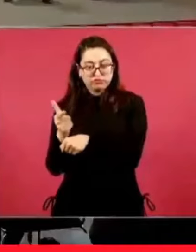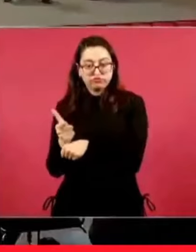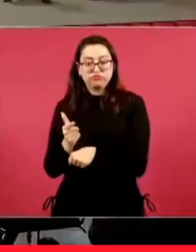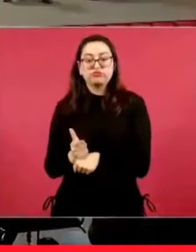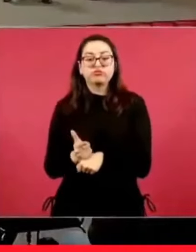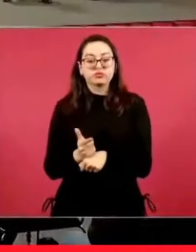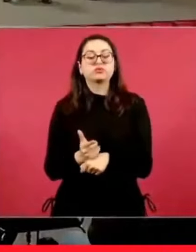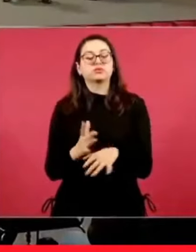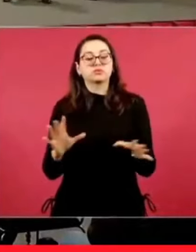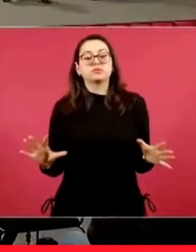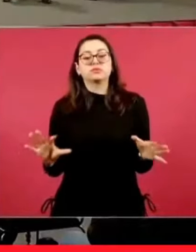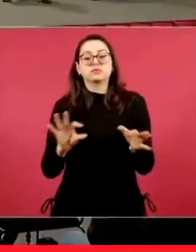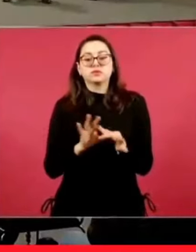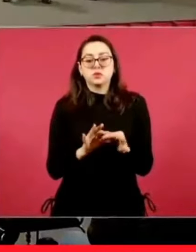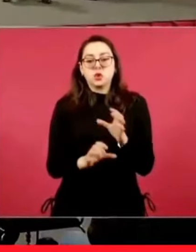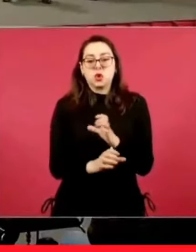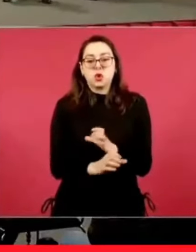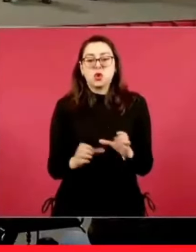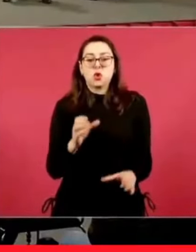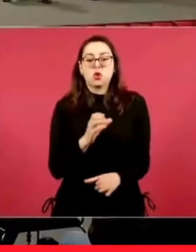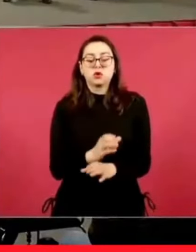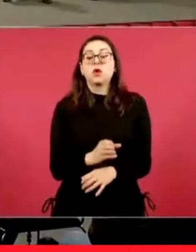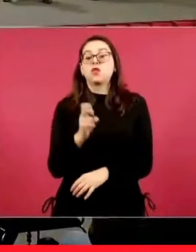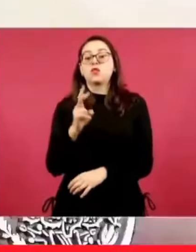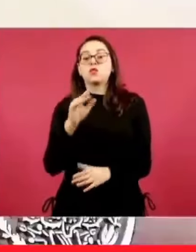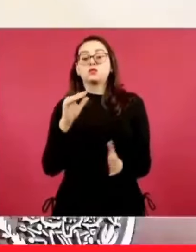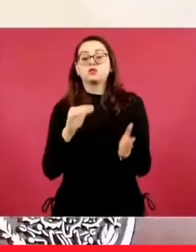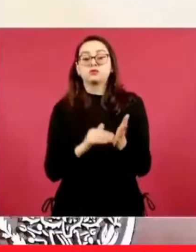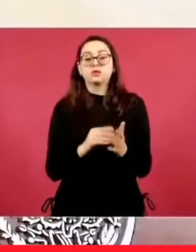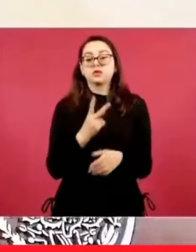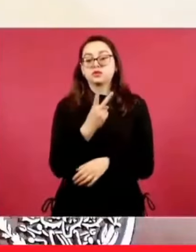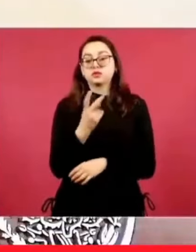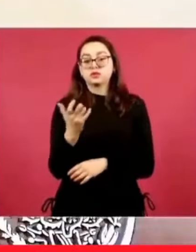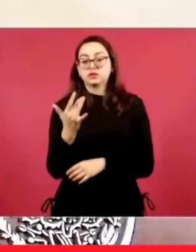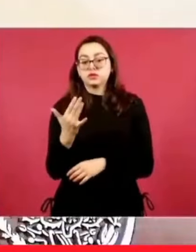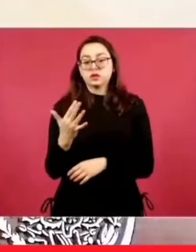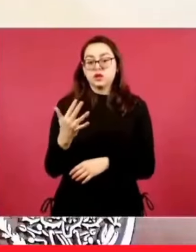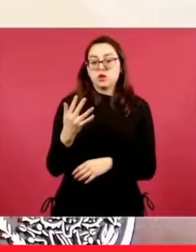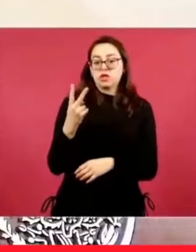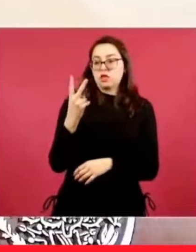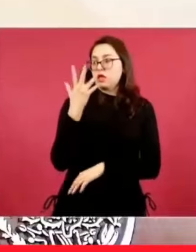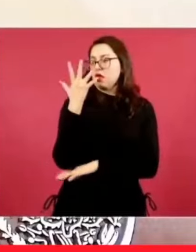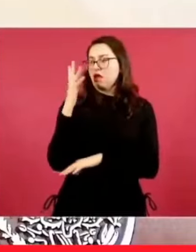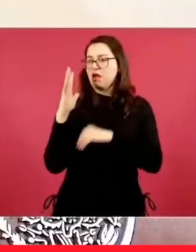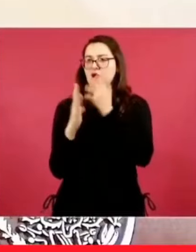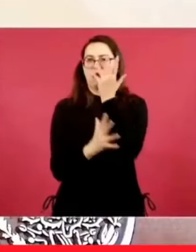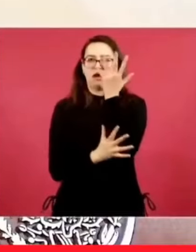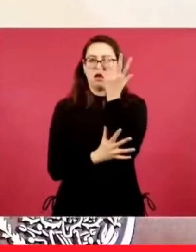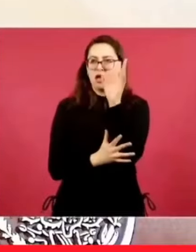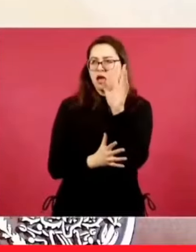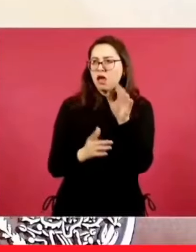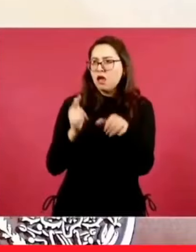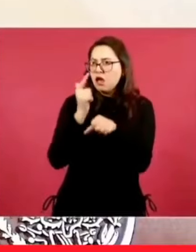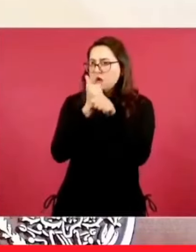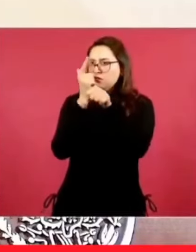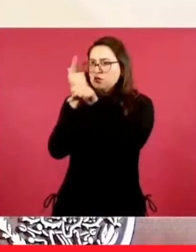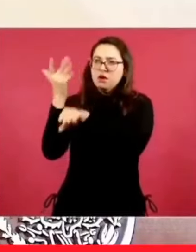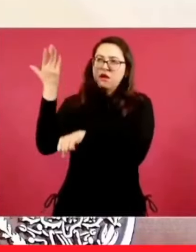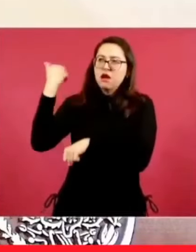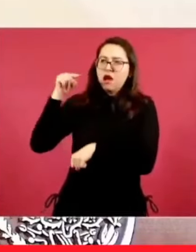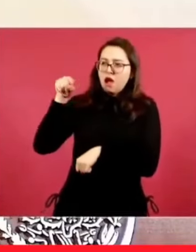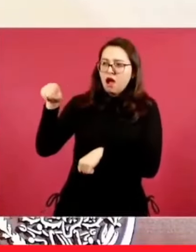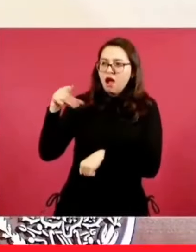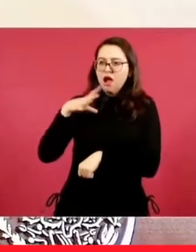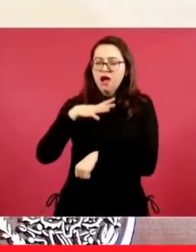ofrendas y dos mil 252 rasgos naturales, muchos de ellos vinculados